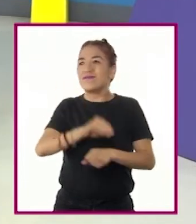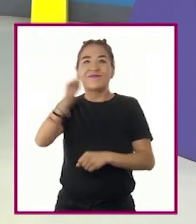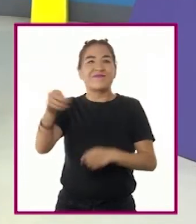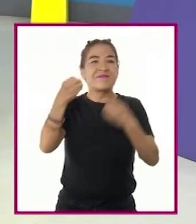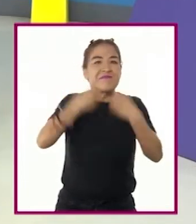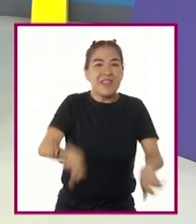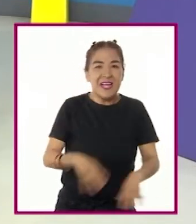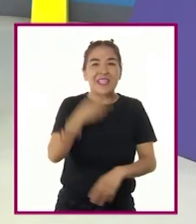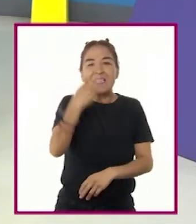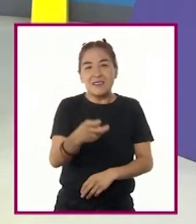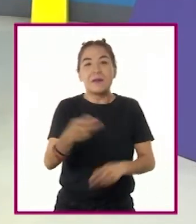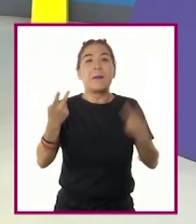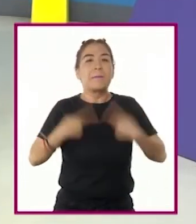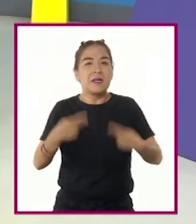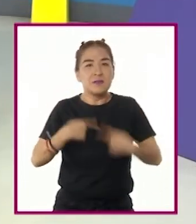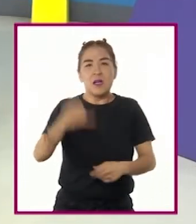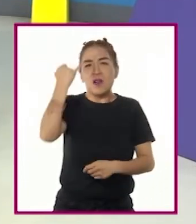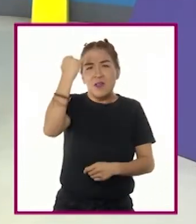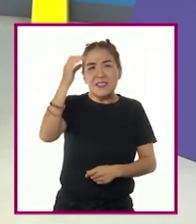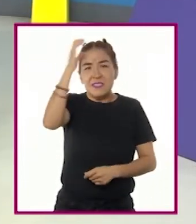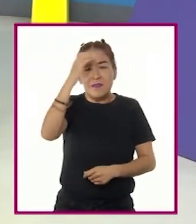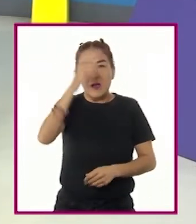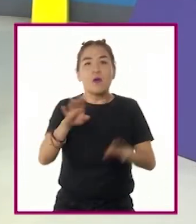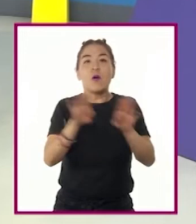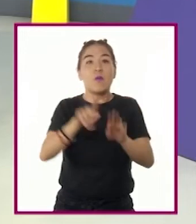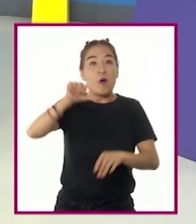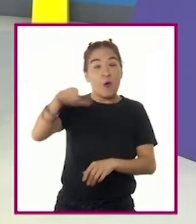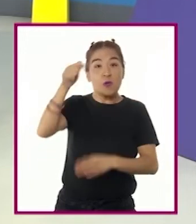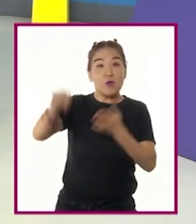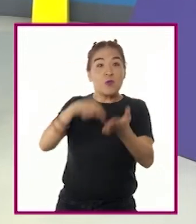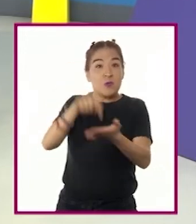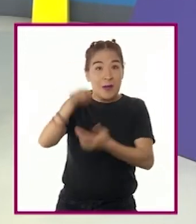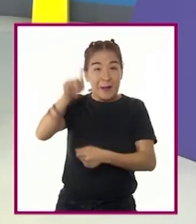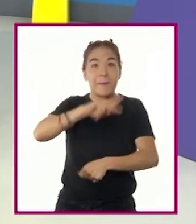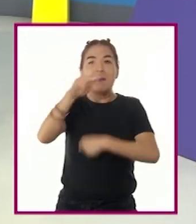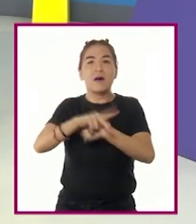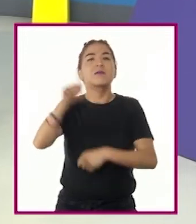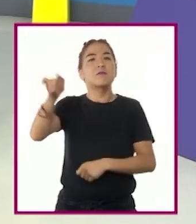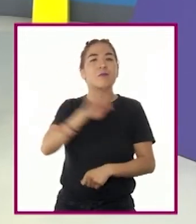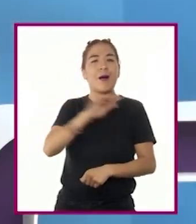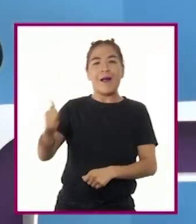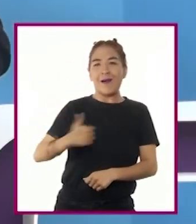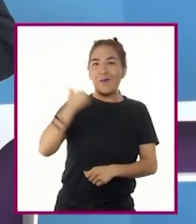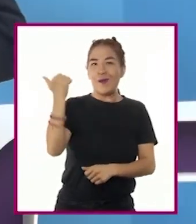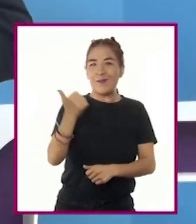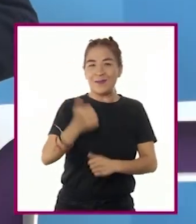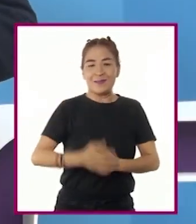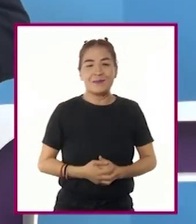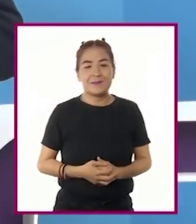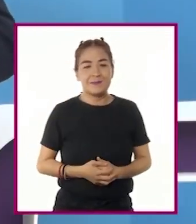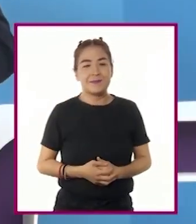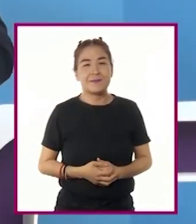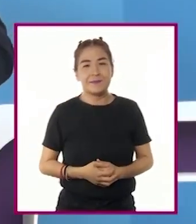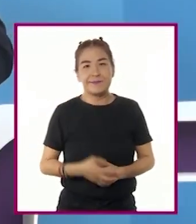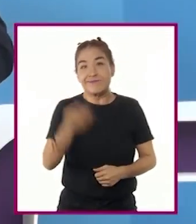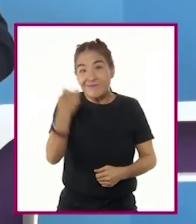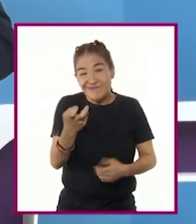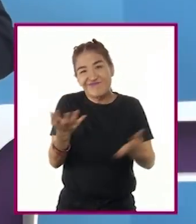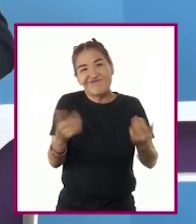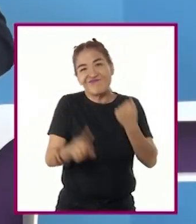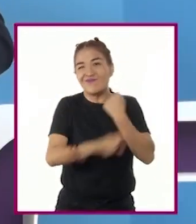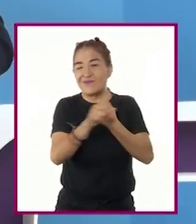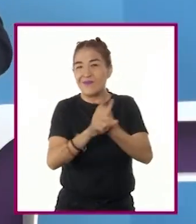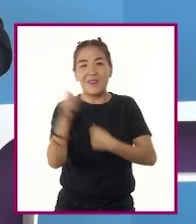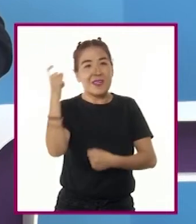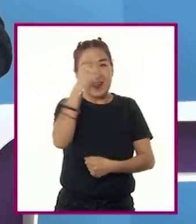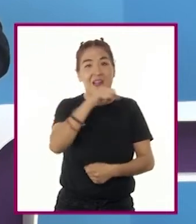producidos por dichos científicos son patentados y aprovechados por otras naciones. A pesar de esta situación,